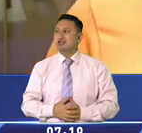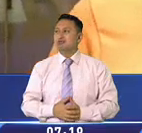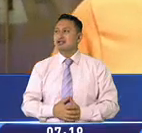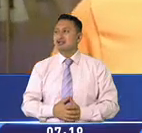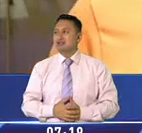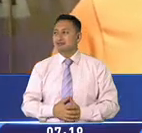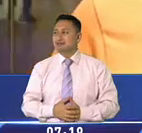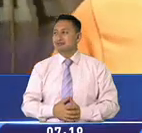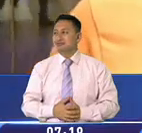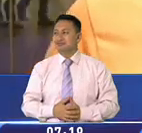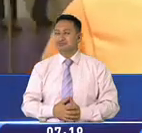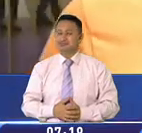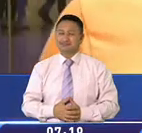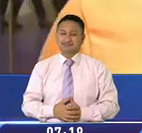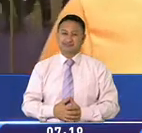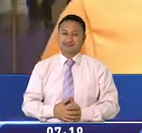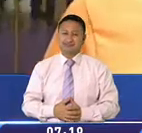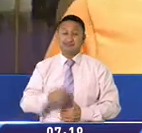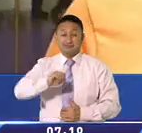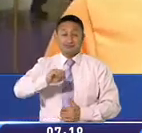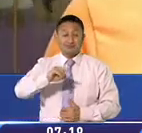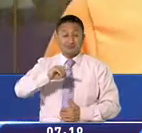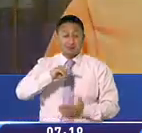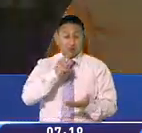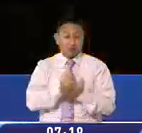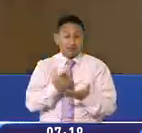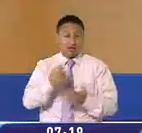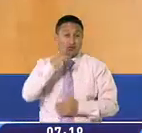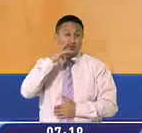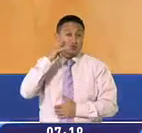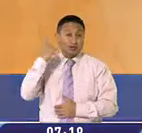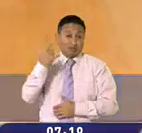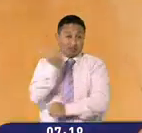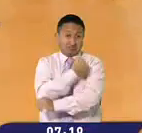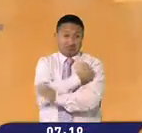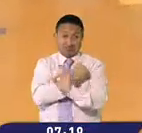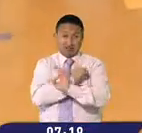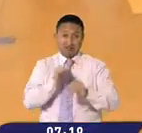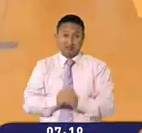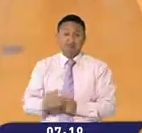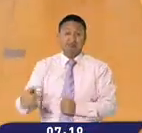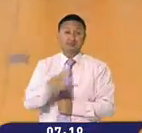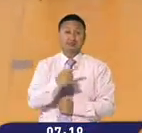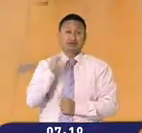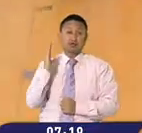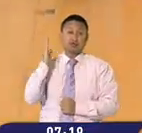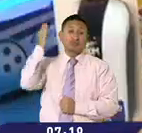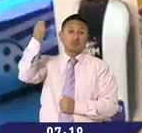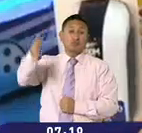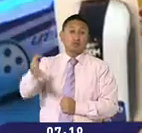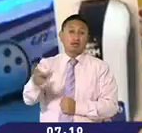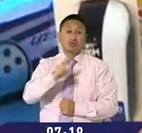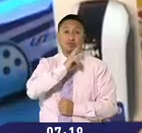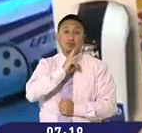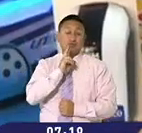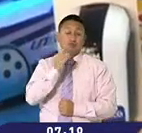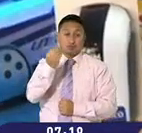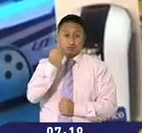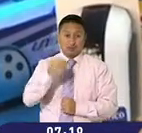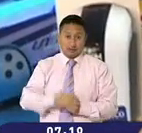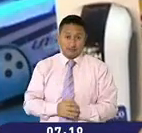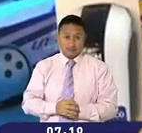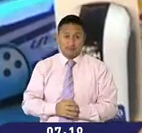que aún no han sido vacunados. La mayoría va a la plaza de comidas y por ahora, pues, lo otro puede